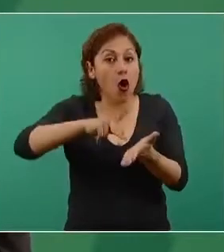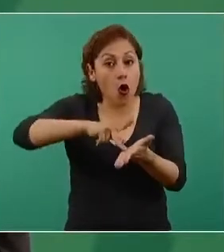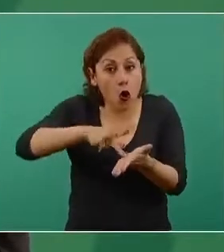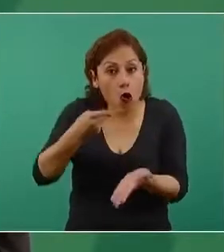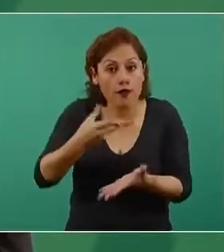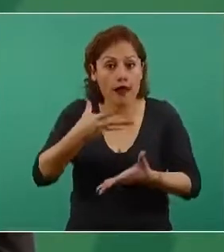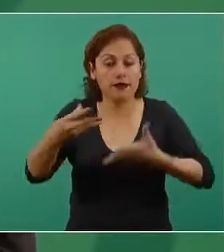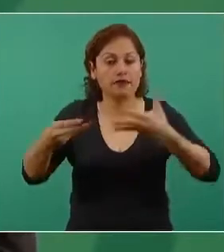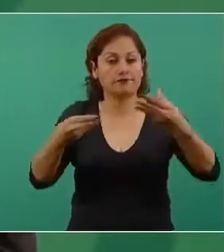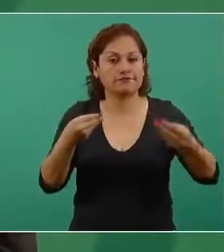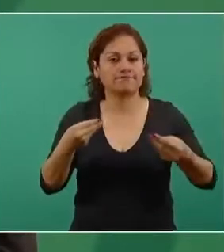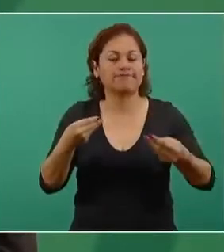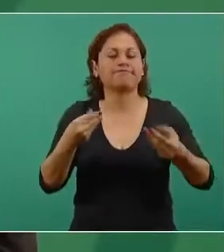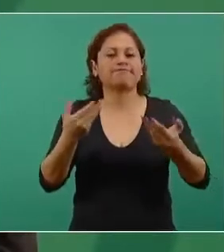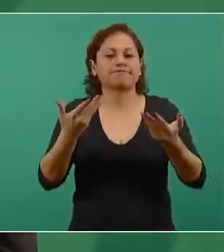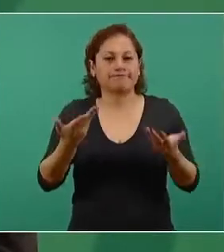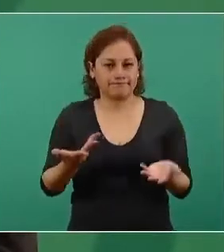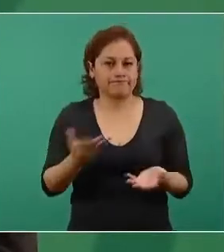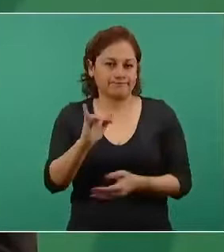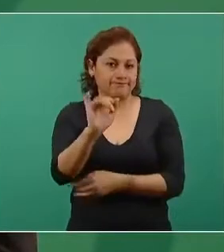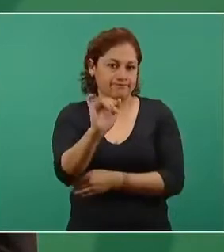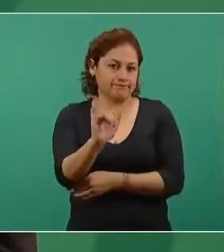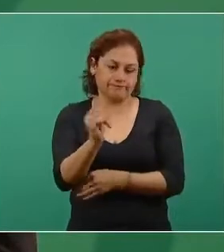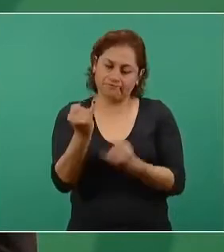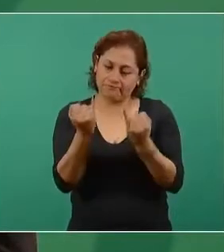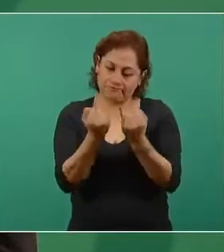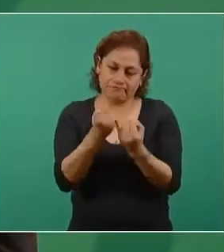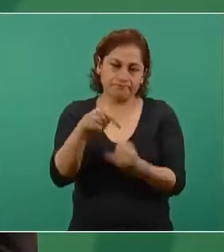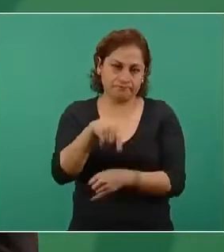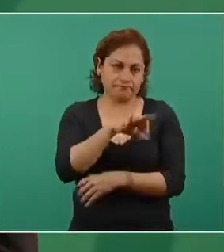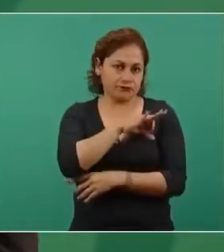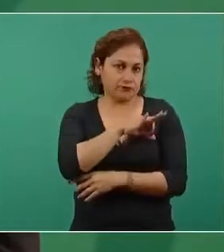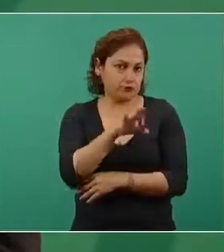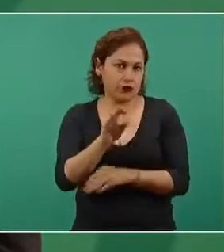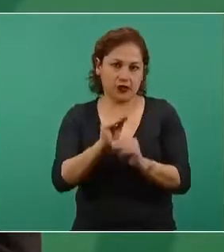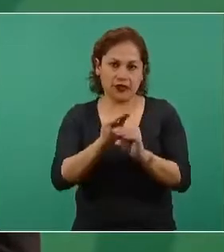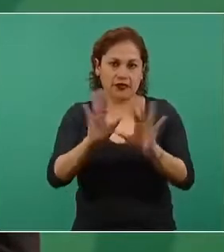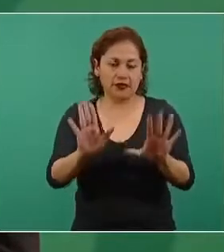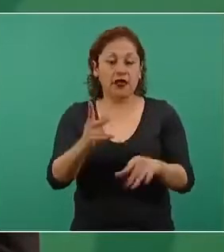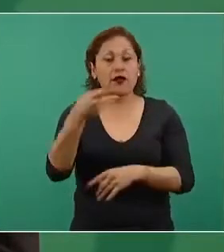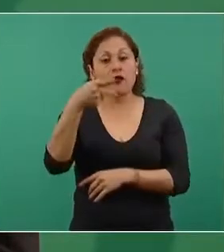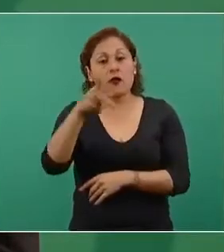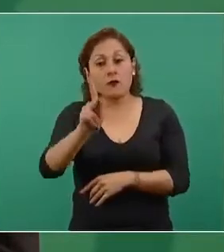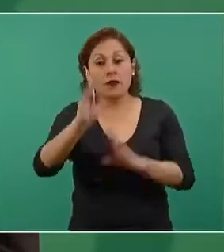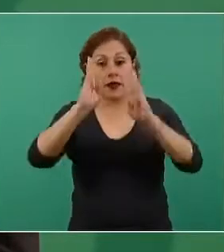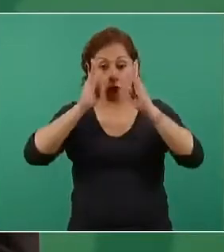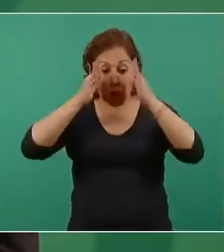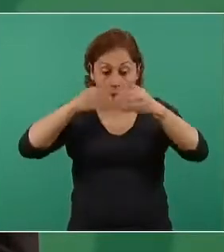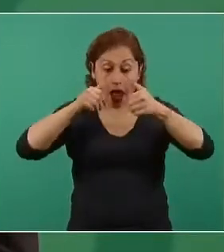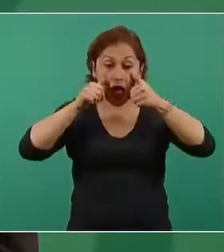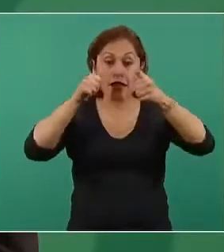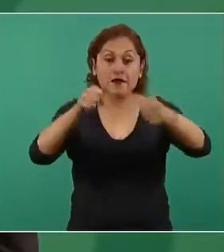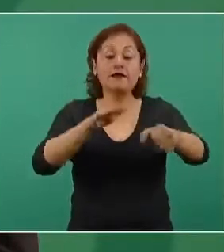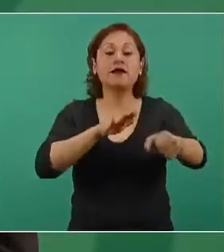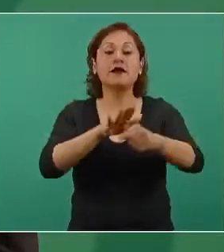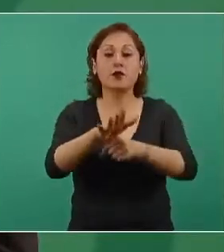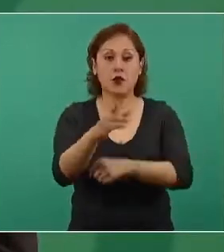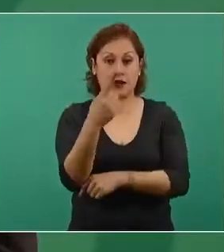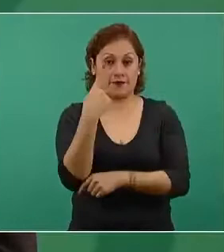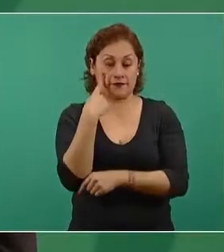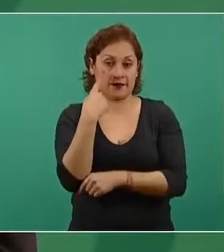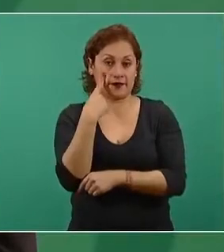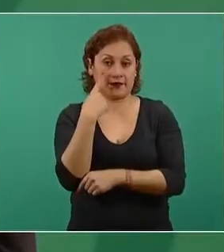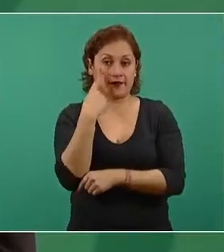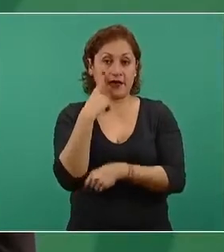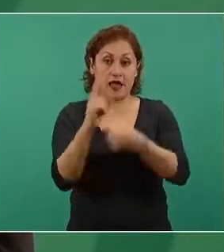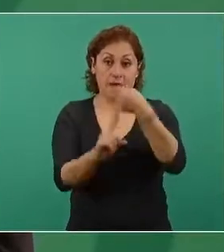incremento de contagios. Aquí la situación, creo que lo que tendríamos que enfocar es que desafortunadamente el problema no